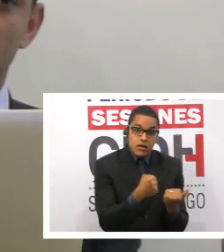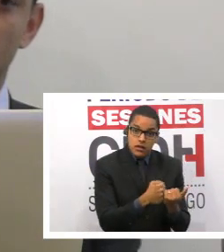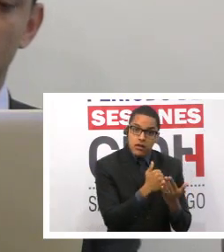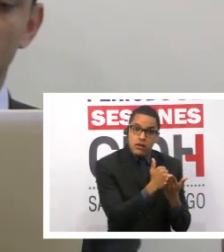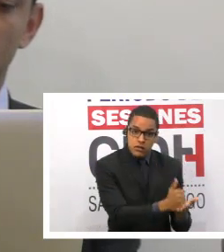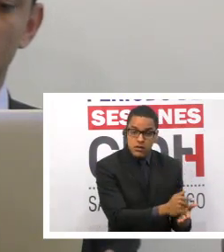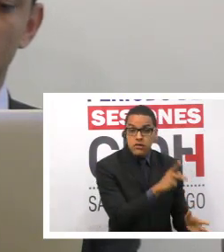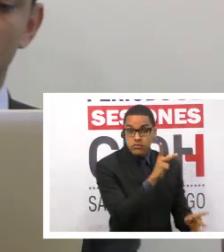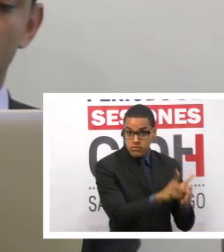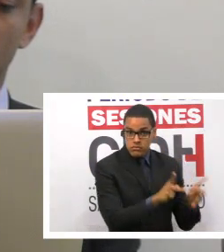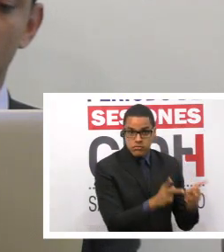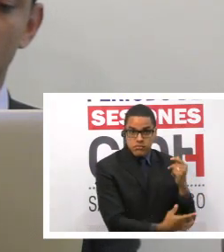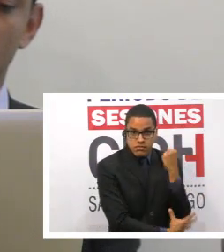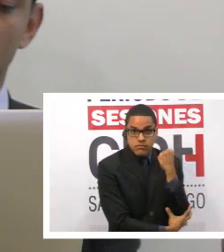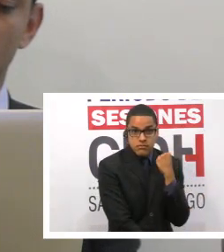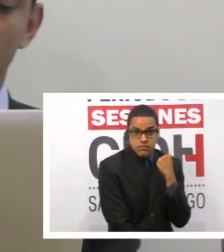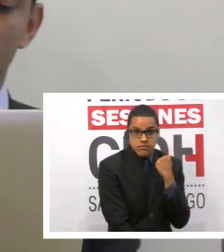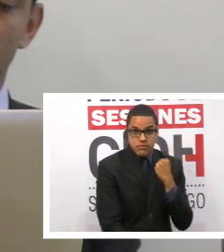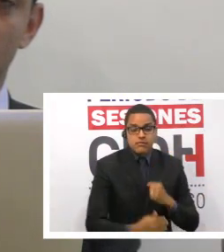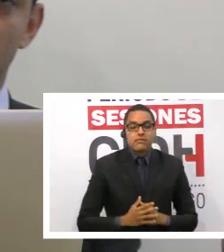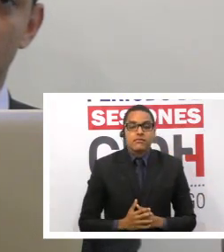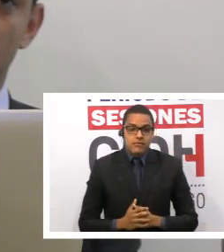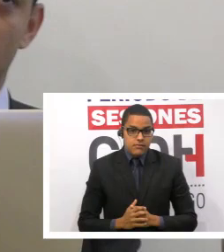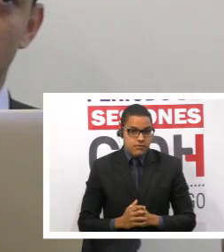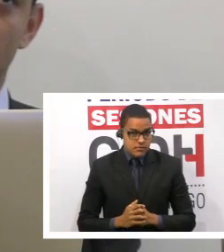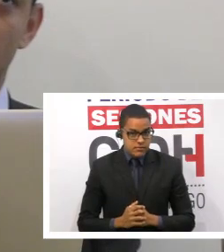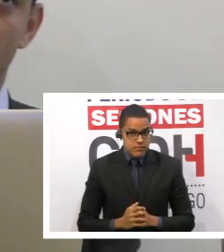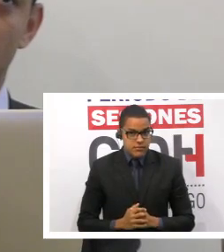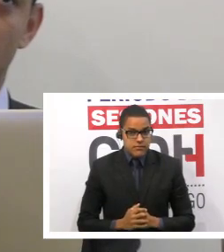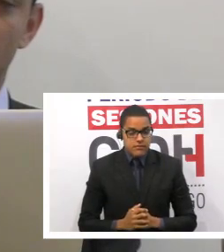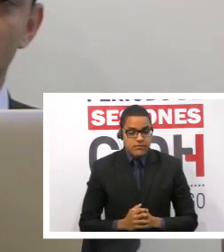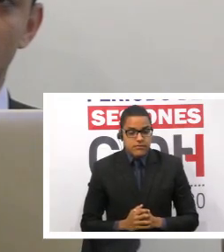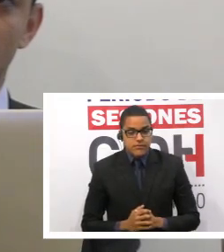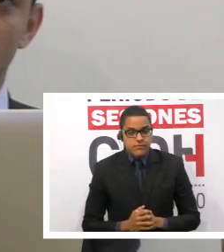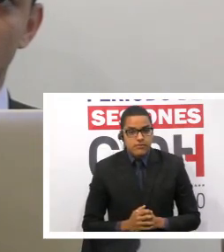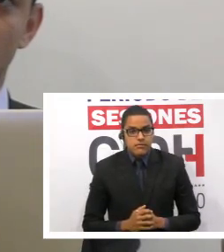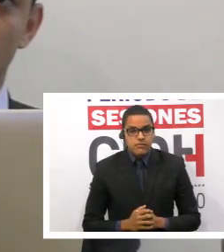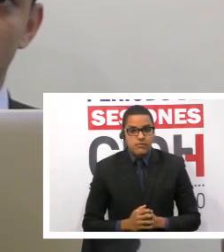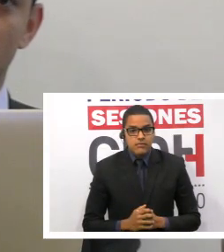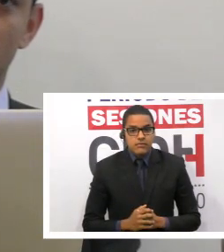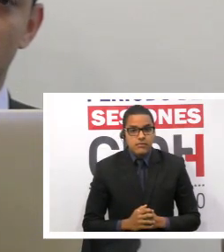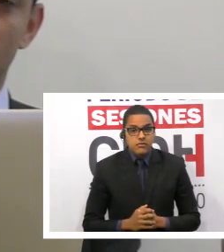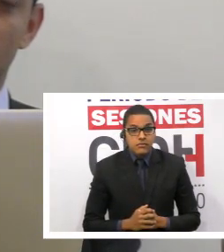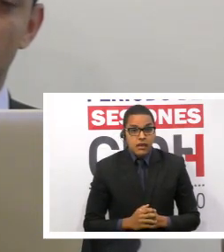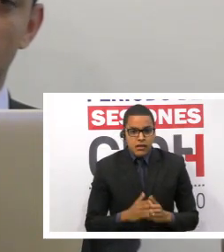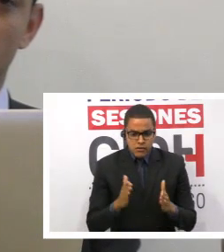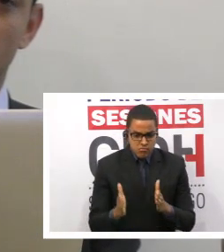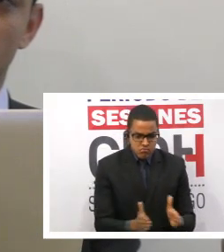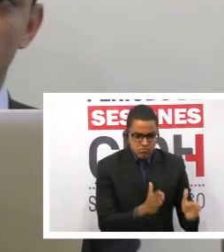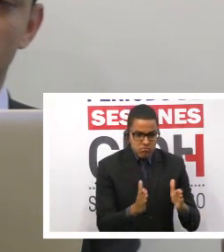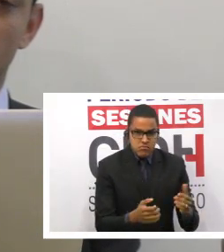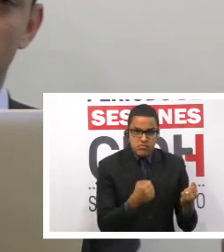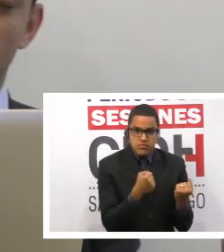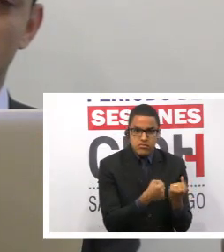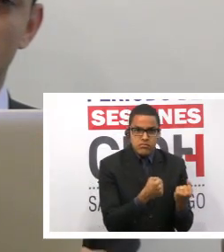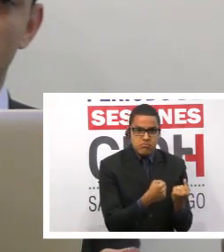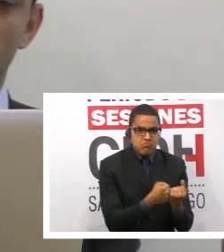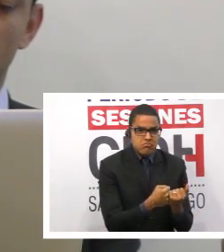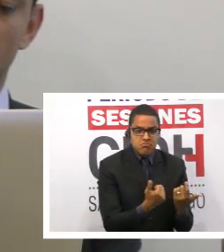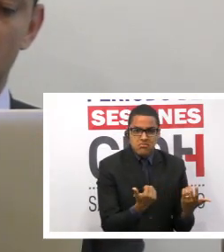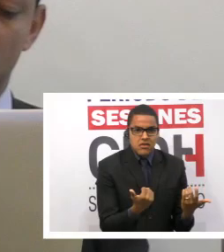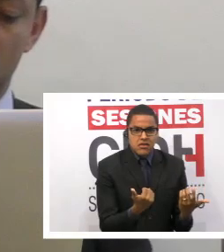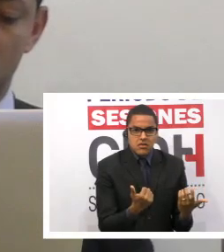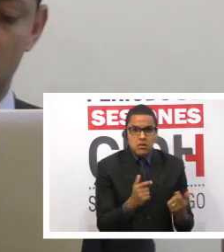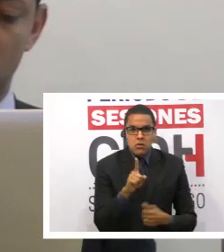con el df 1 de la agenda 2030 lo cual se estima costaría alrededor del 1.5 por ciento del pib el